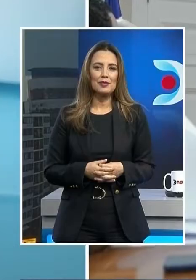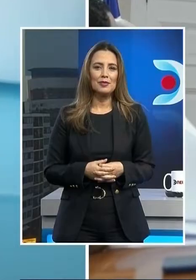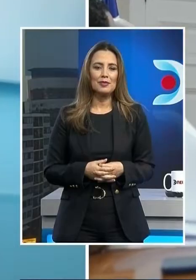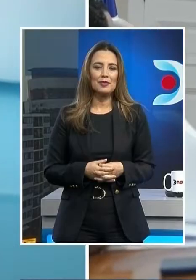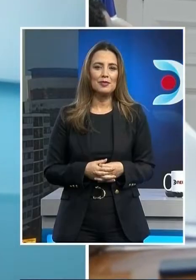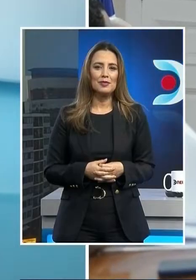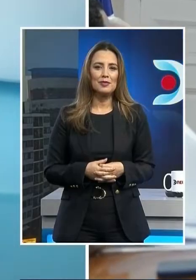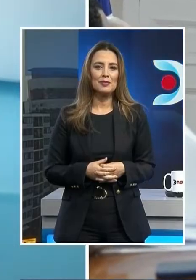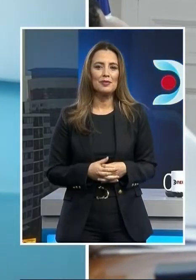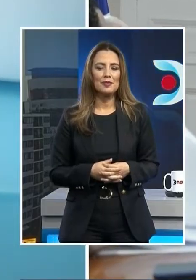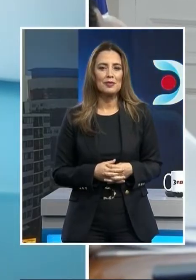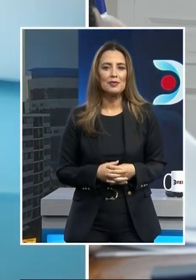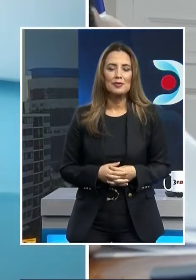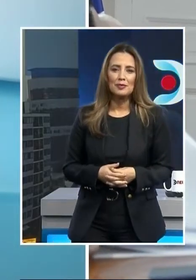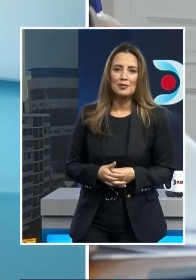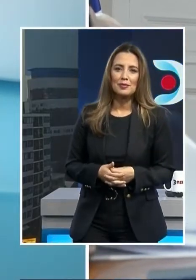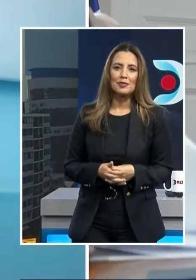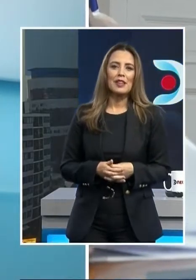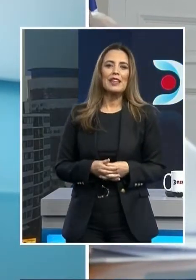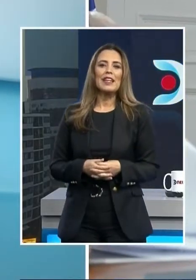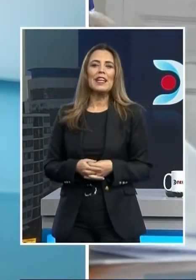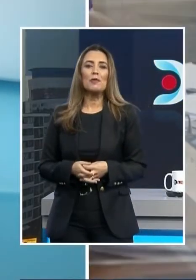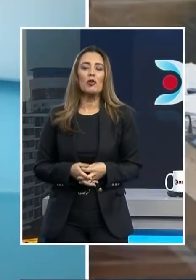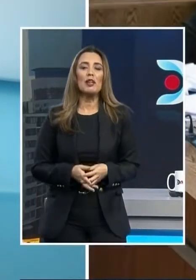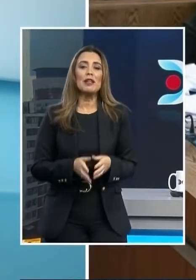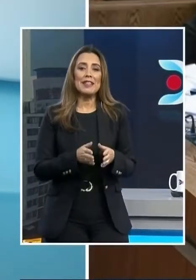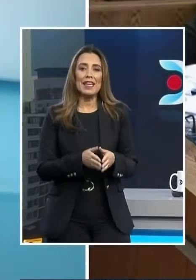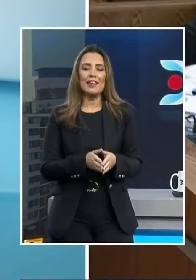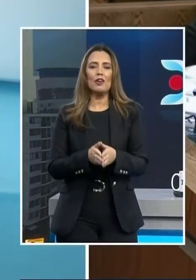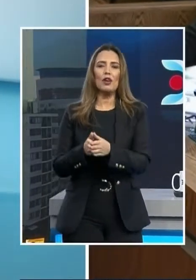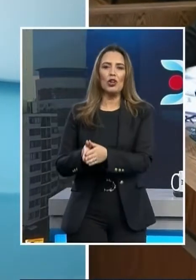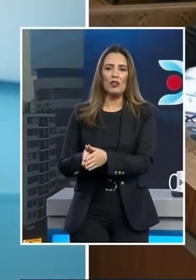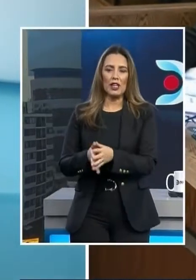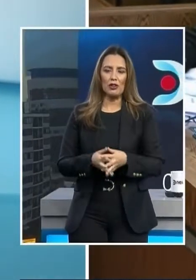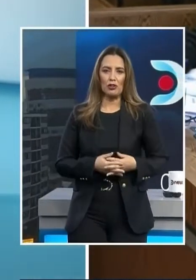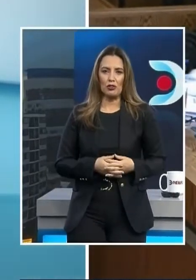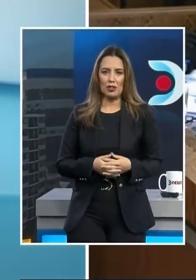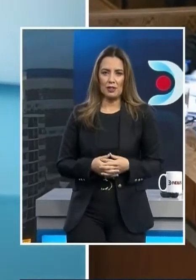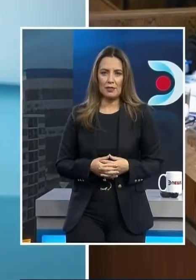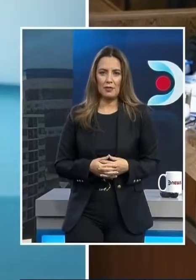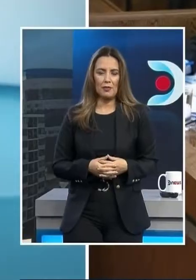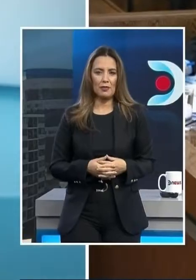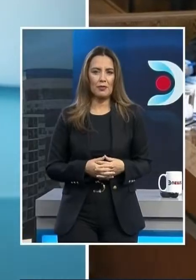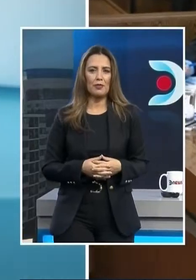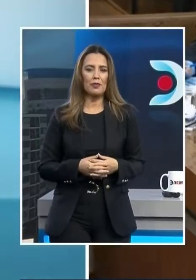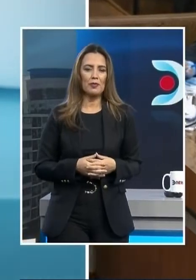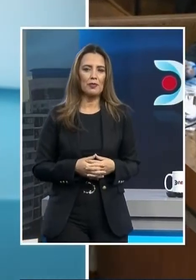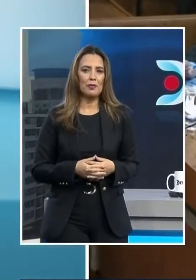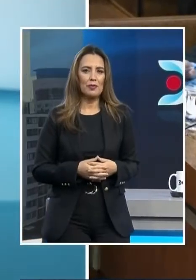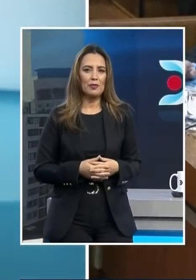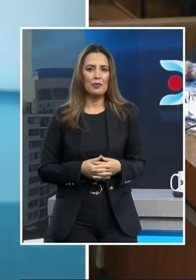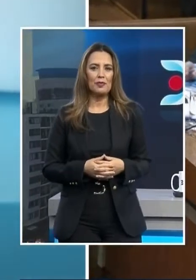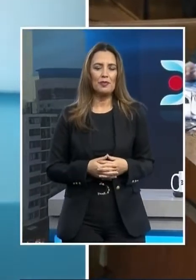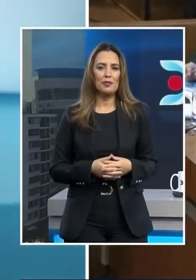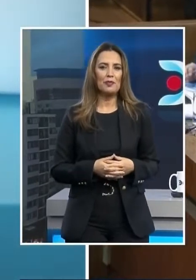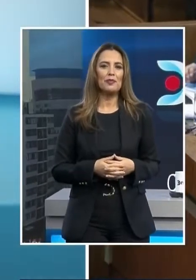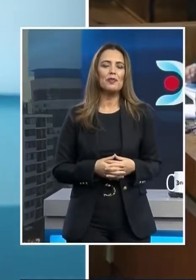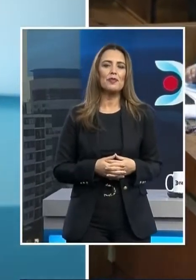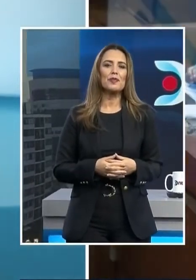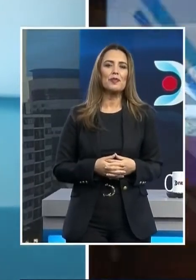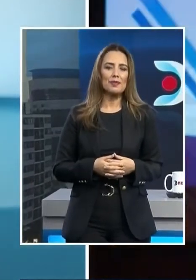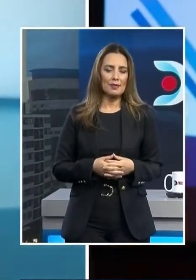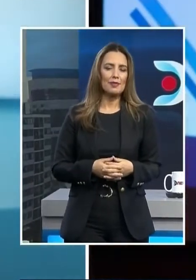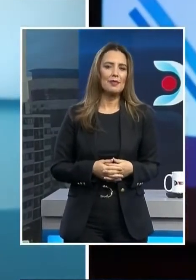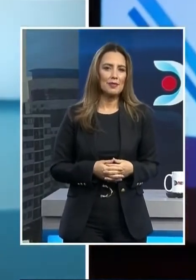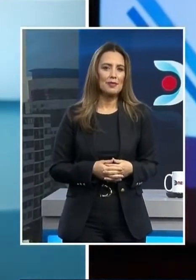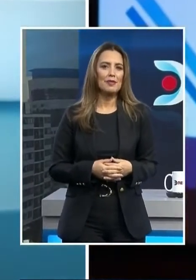la verdad es que la convicción del gobierno en general... ¿El problema es ella o el gobierno, entonces? No. Ella trata de